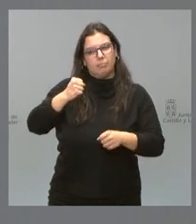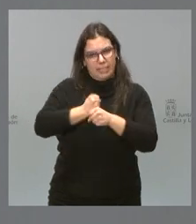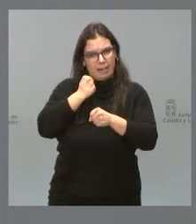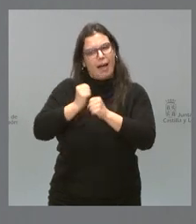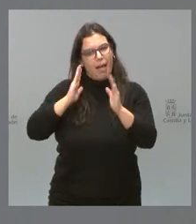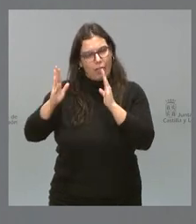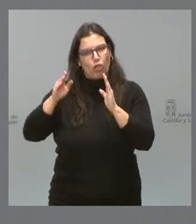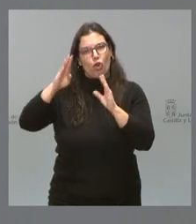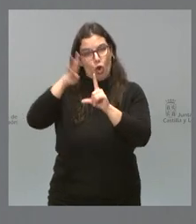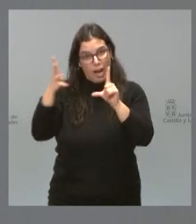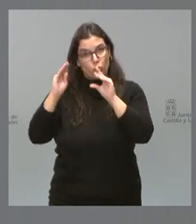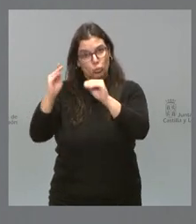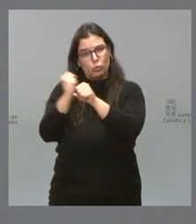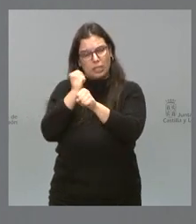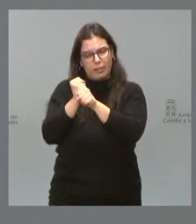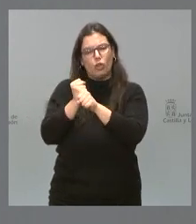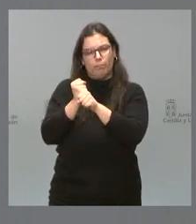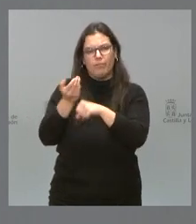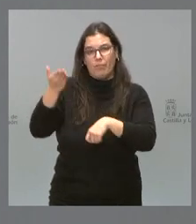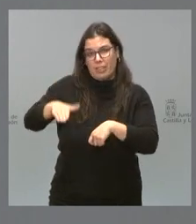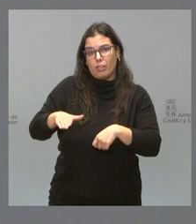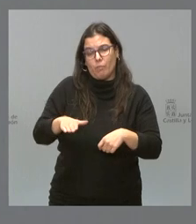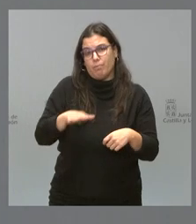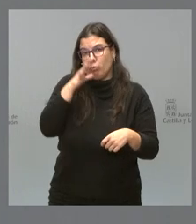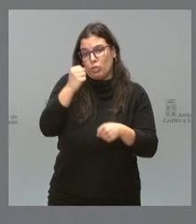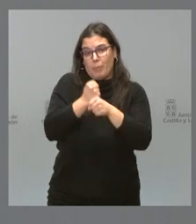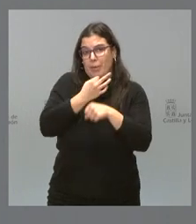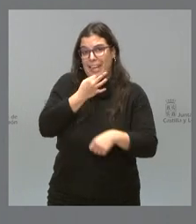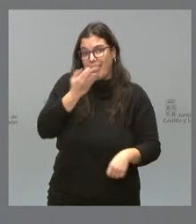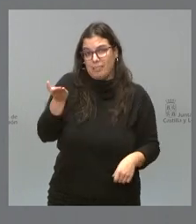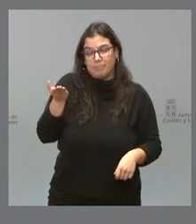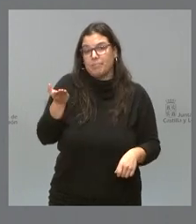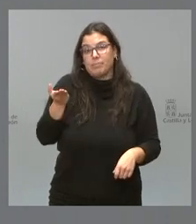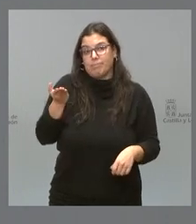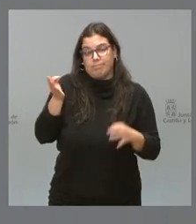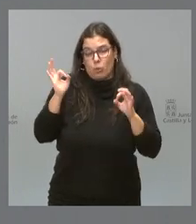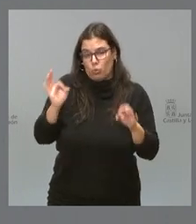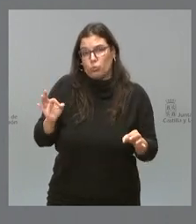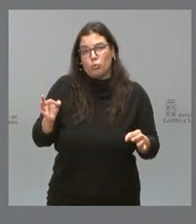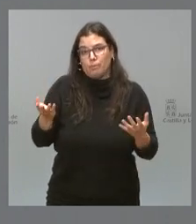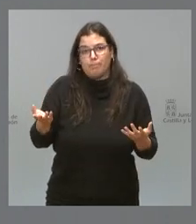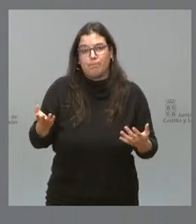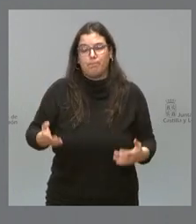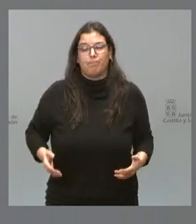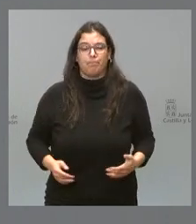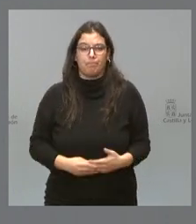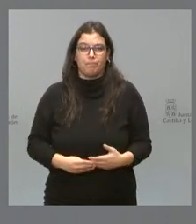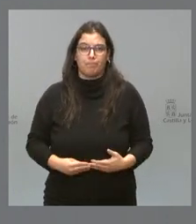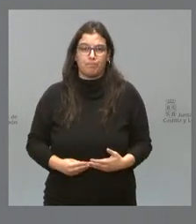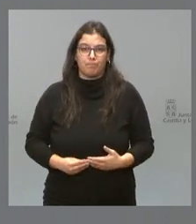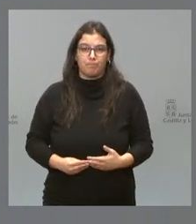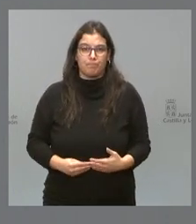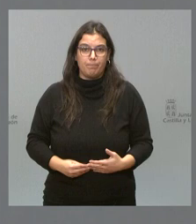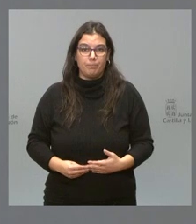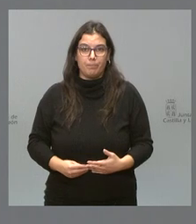período de su ejercicio profesional porque tenía turno de tarde y estaba Precisamente en ese turno Cuando ocurrió esta desgraciado y dramático